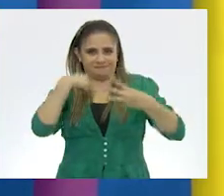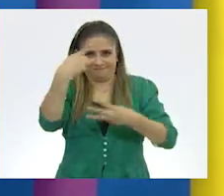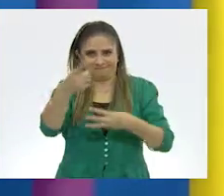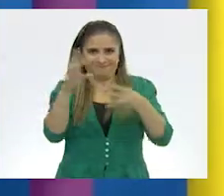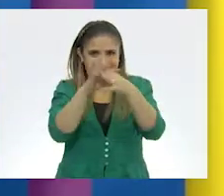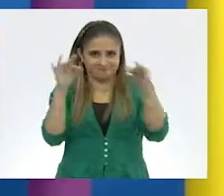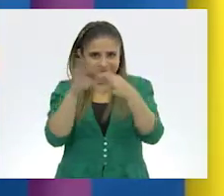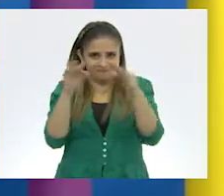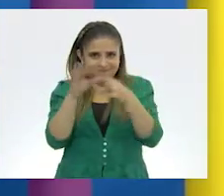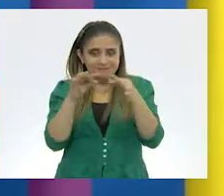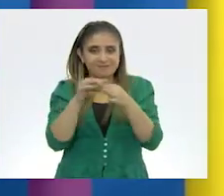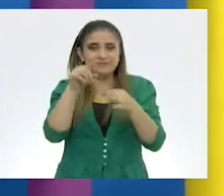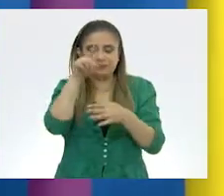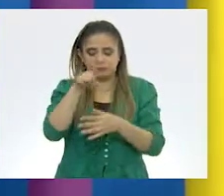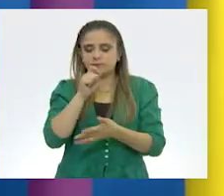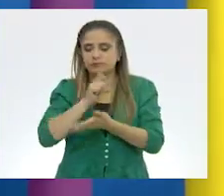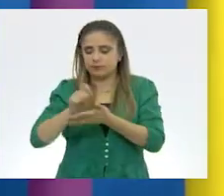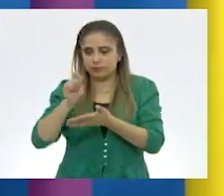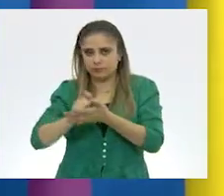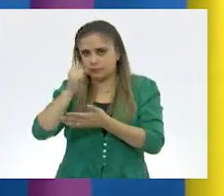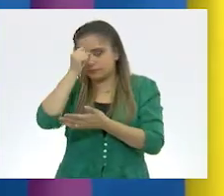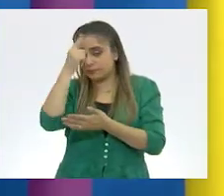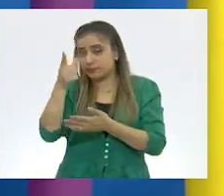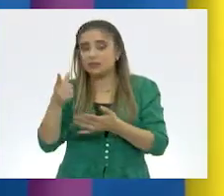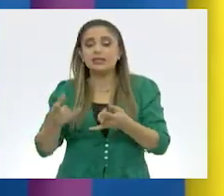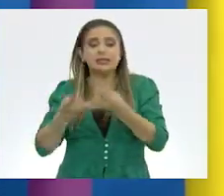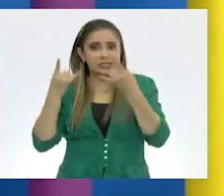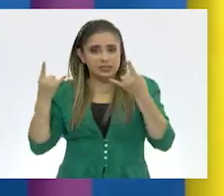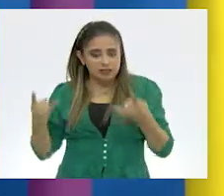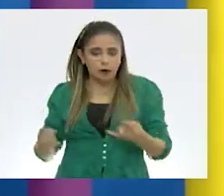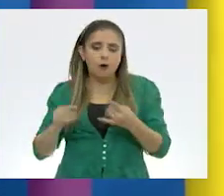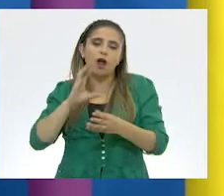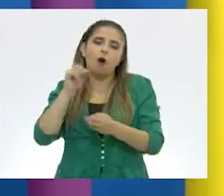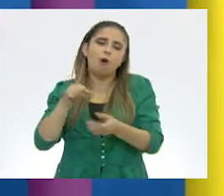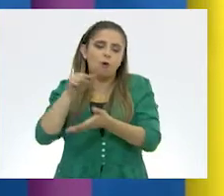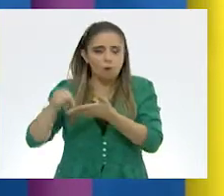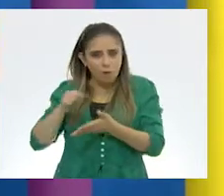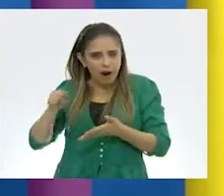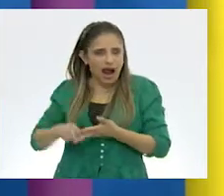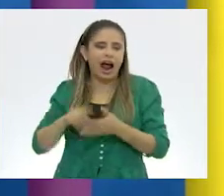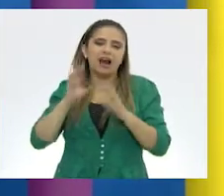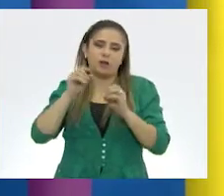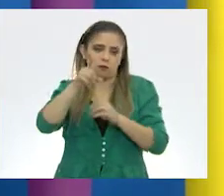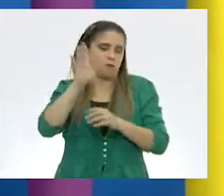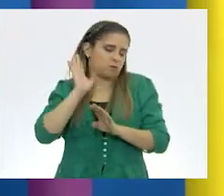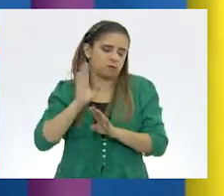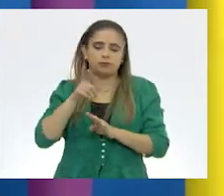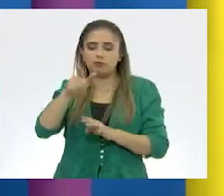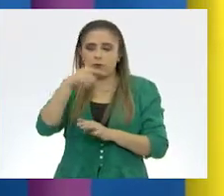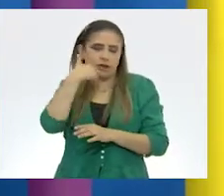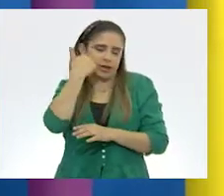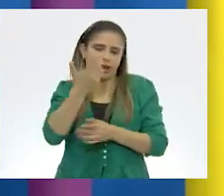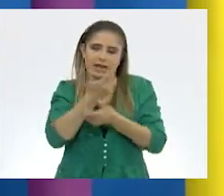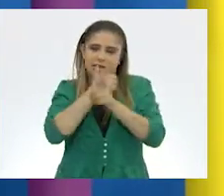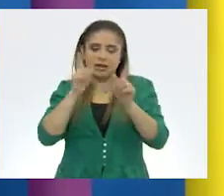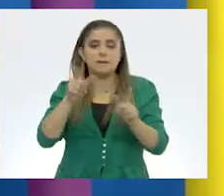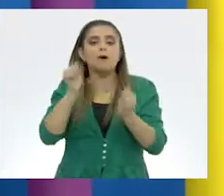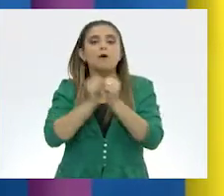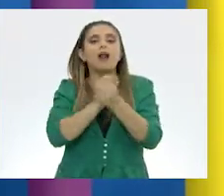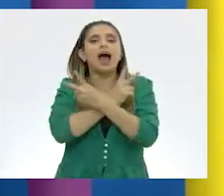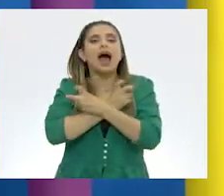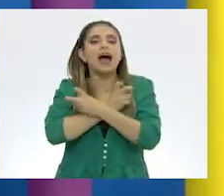que cuando describas a los personajes, situaciones y lugares de tu cuento de terror, puedas elegir aquellos adjetivos que causen